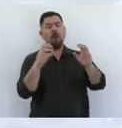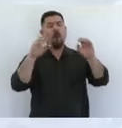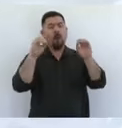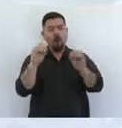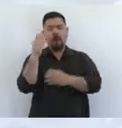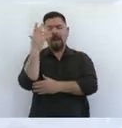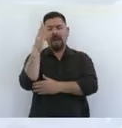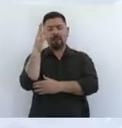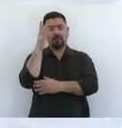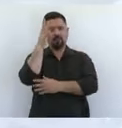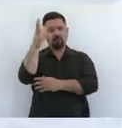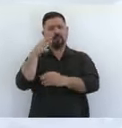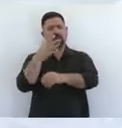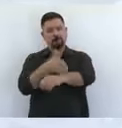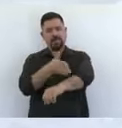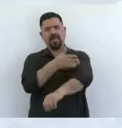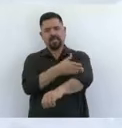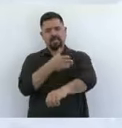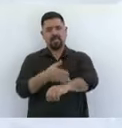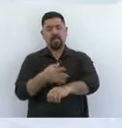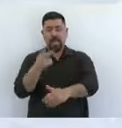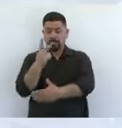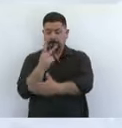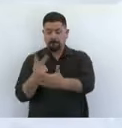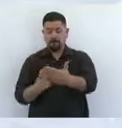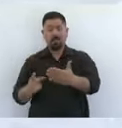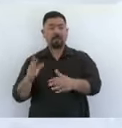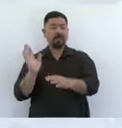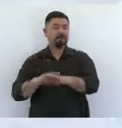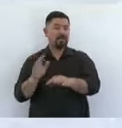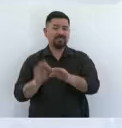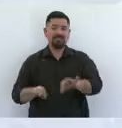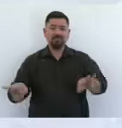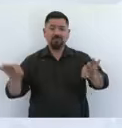programa más importante del mundo